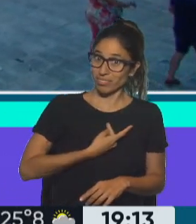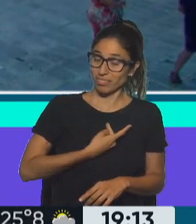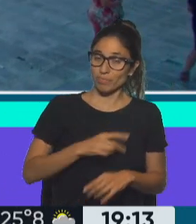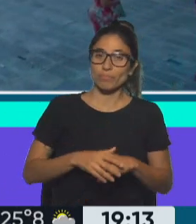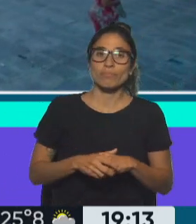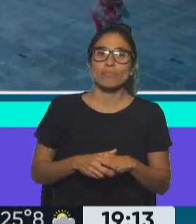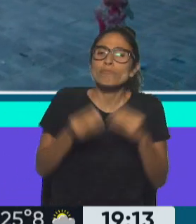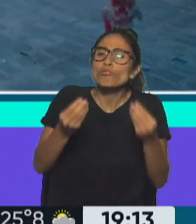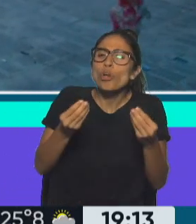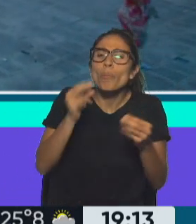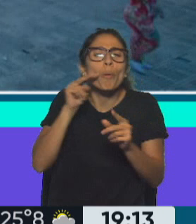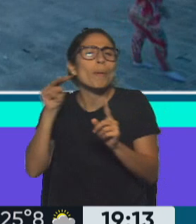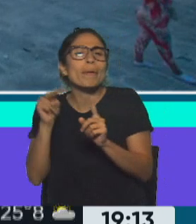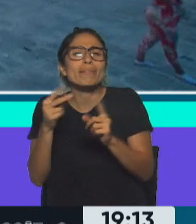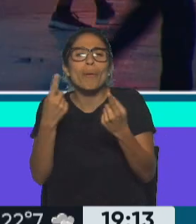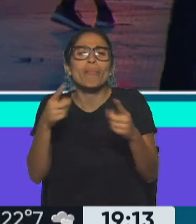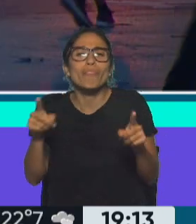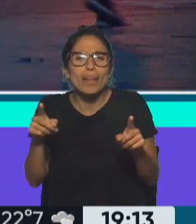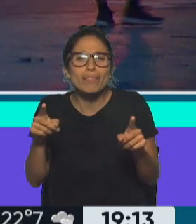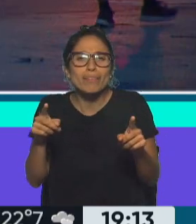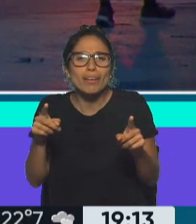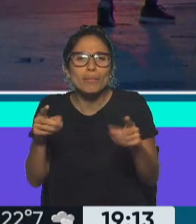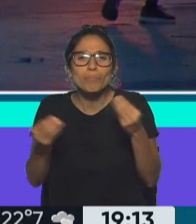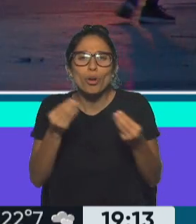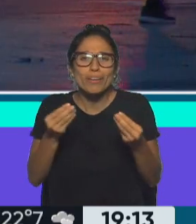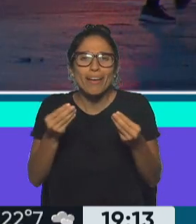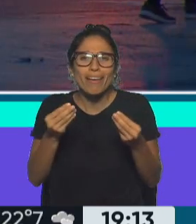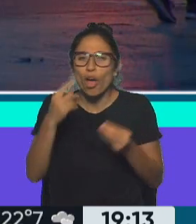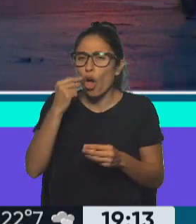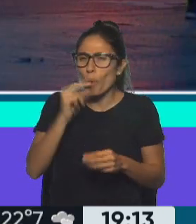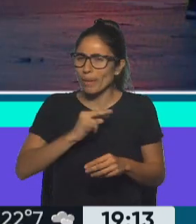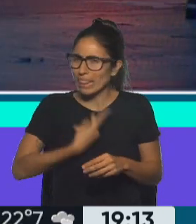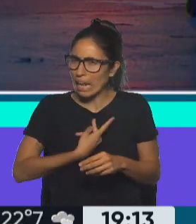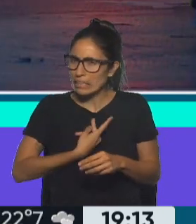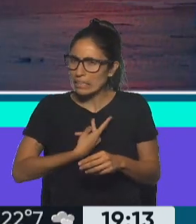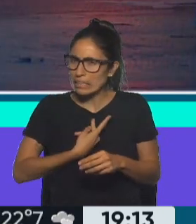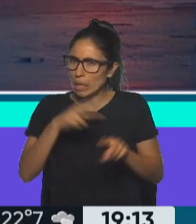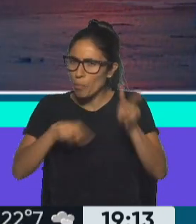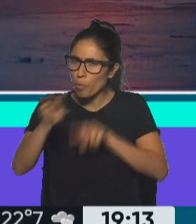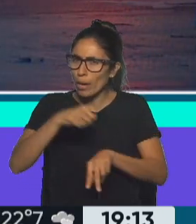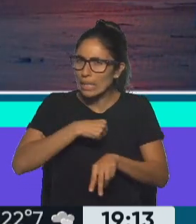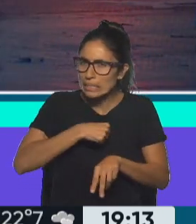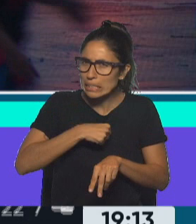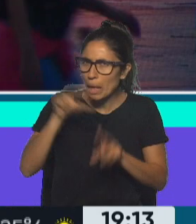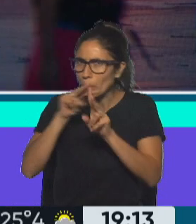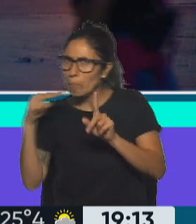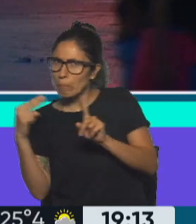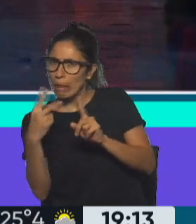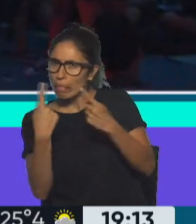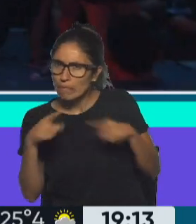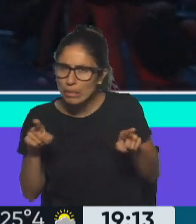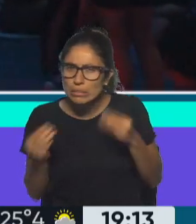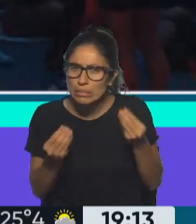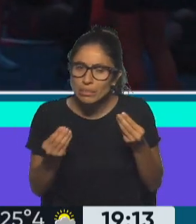es esa perspectiva? ¿Qué tiene de particular? Bueno, no te quiero corregir, pero No, no la escribí. Ah, yo bueno, esa. te lo estoy